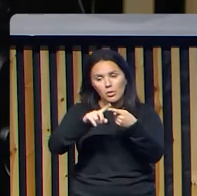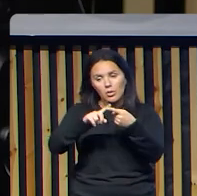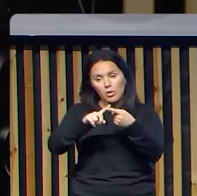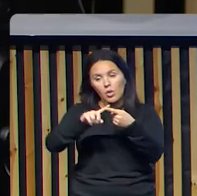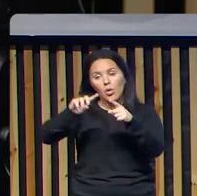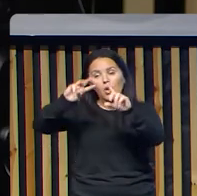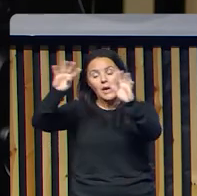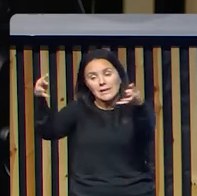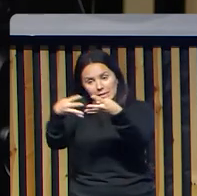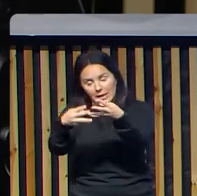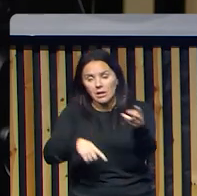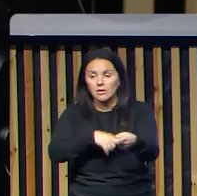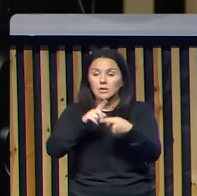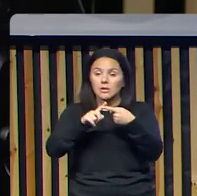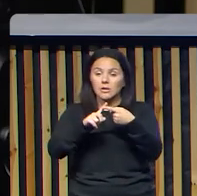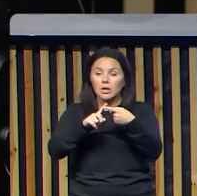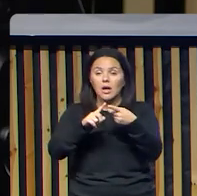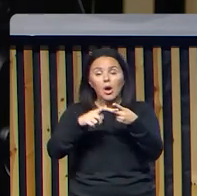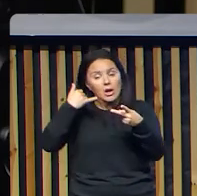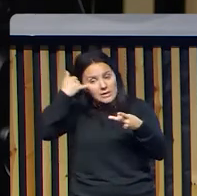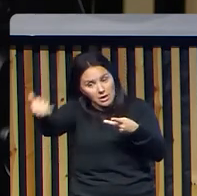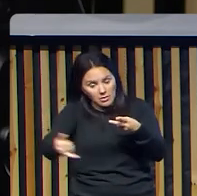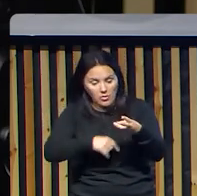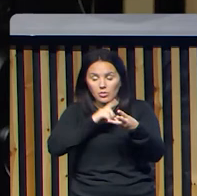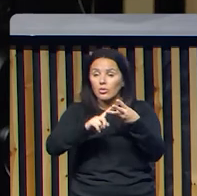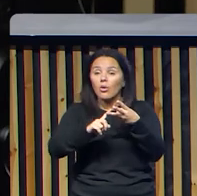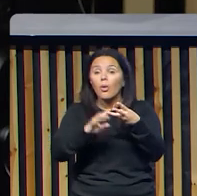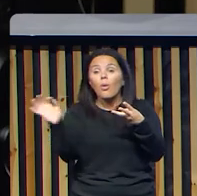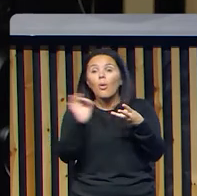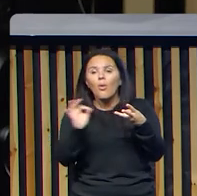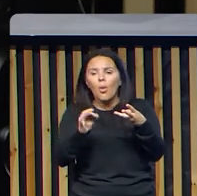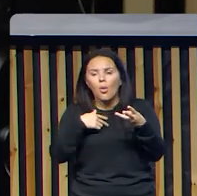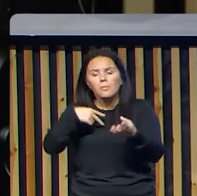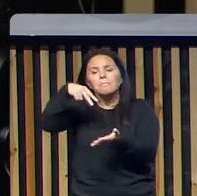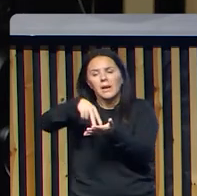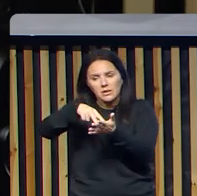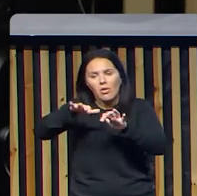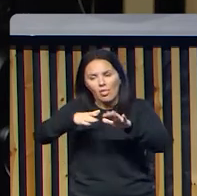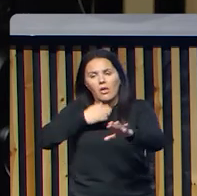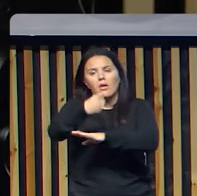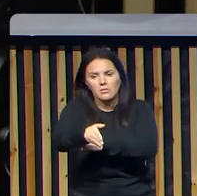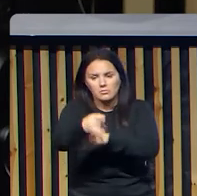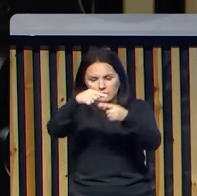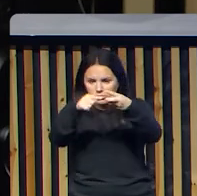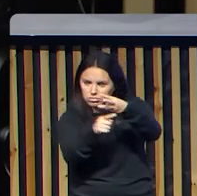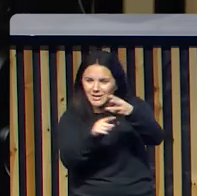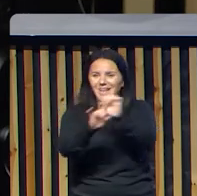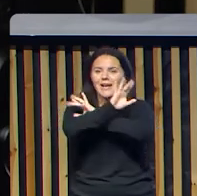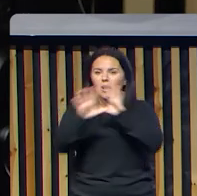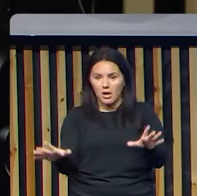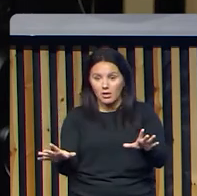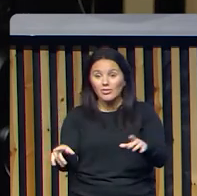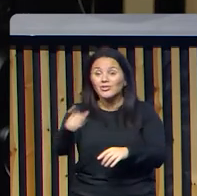si podemos solucionarlos por vía telefónica o si es necesaria nuestra presencia en una oficina de la administración y